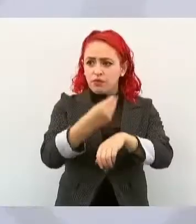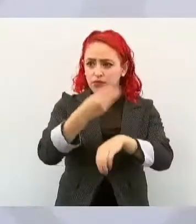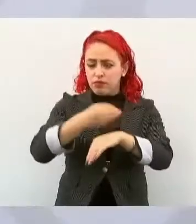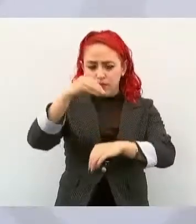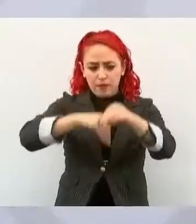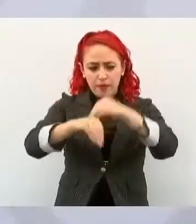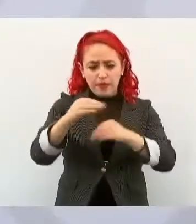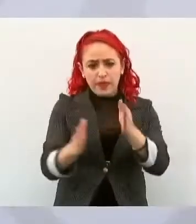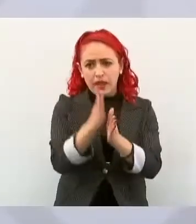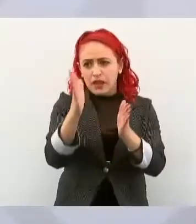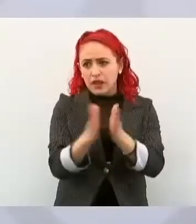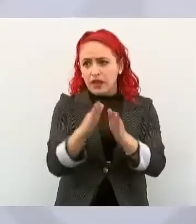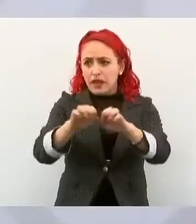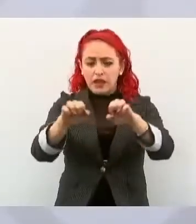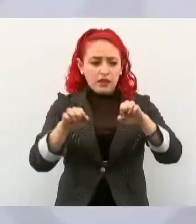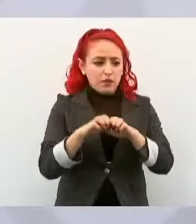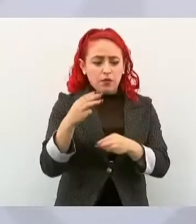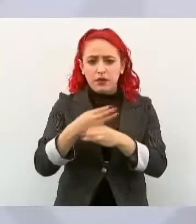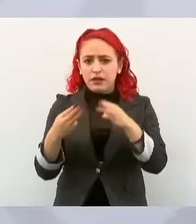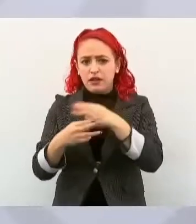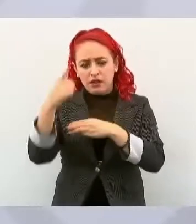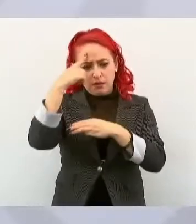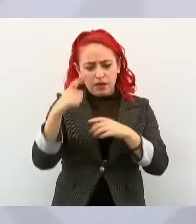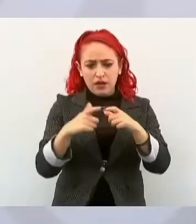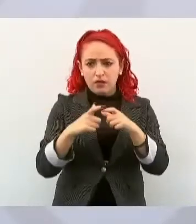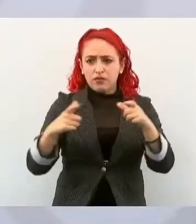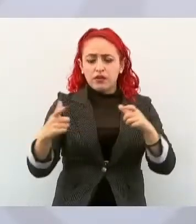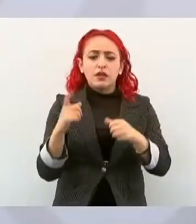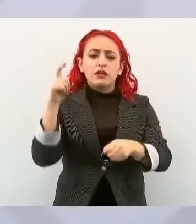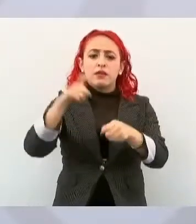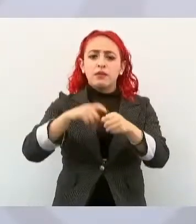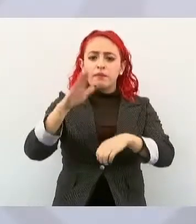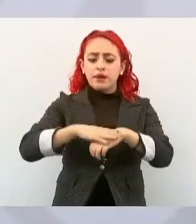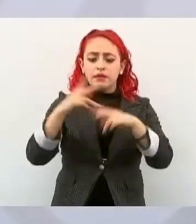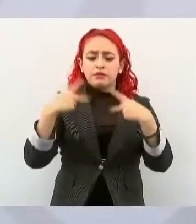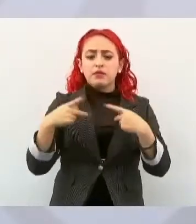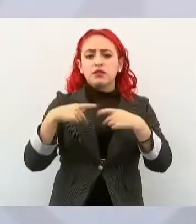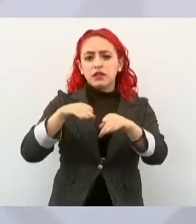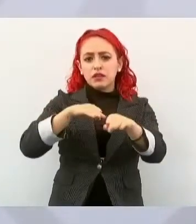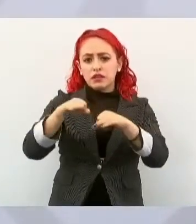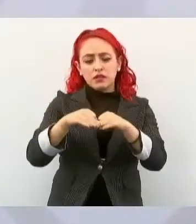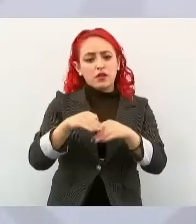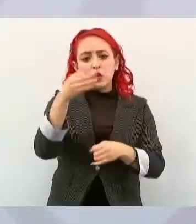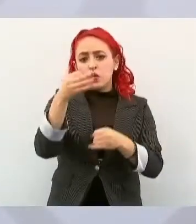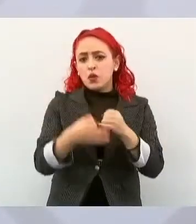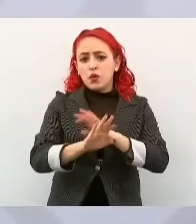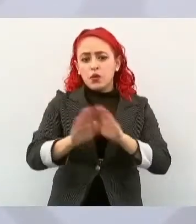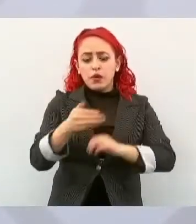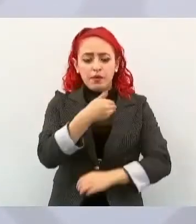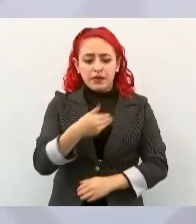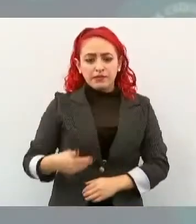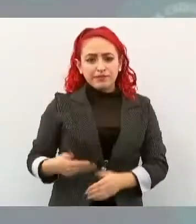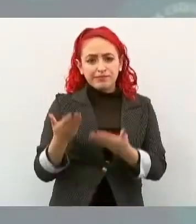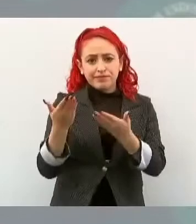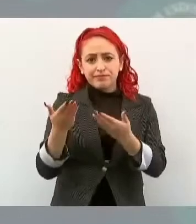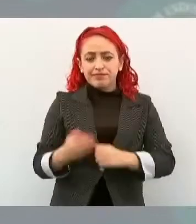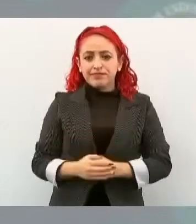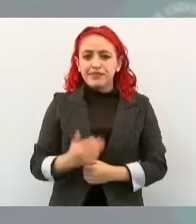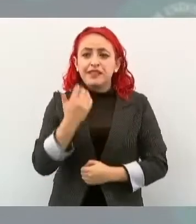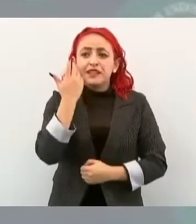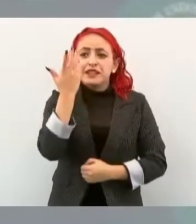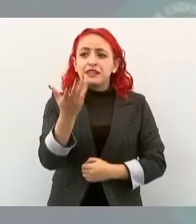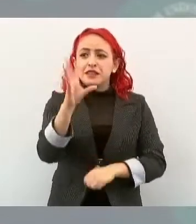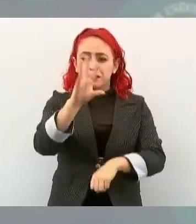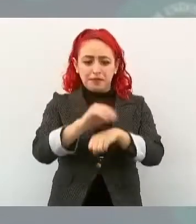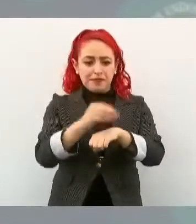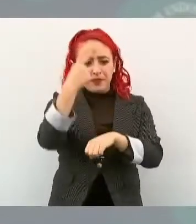rehabilitación y de equipamiento y, desde luego, para crecer las plantillas de personal. Finalmente, señor presidente, quisiera que me